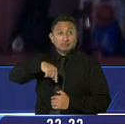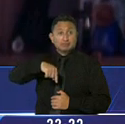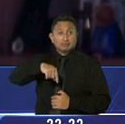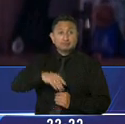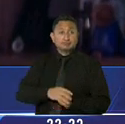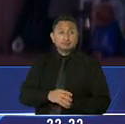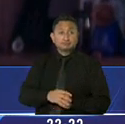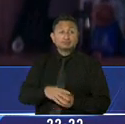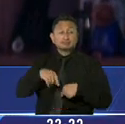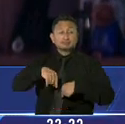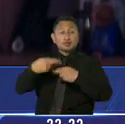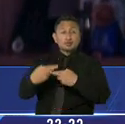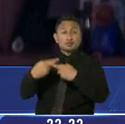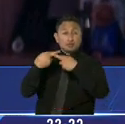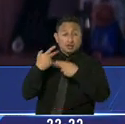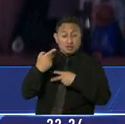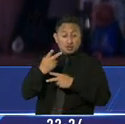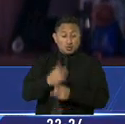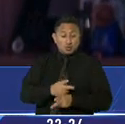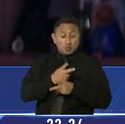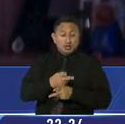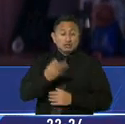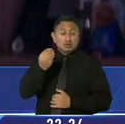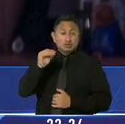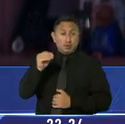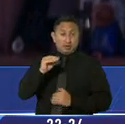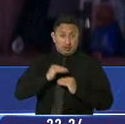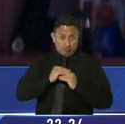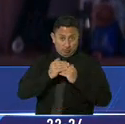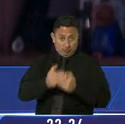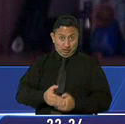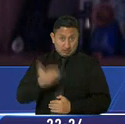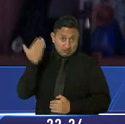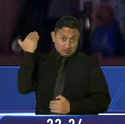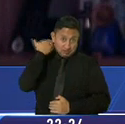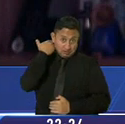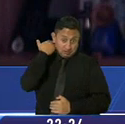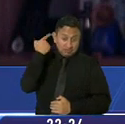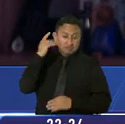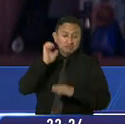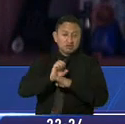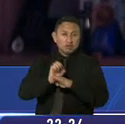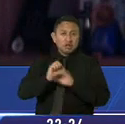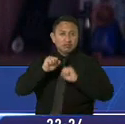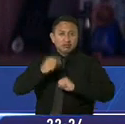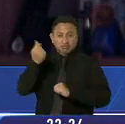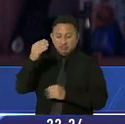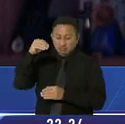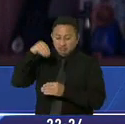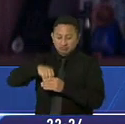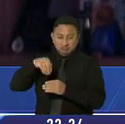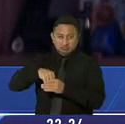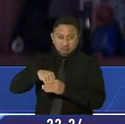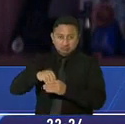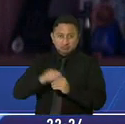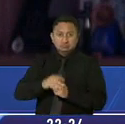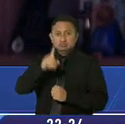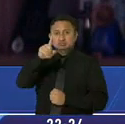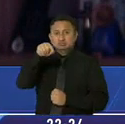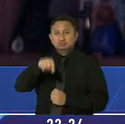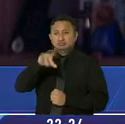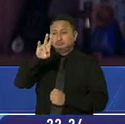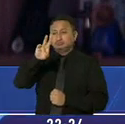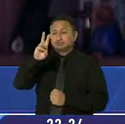de prevenir el embarazo adolescente, el país podría ahorrar, en efecto, 1.076 millones de